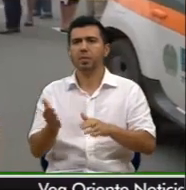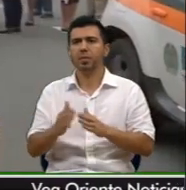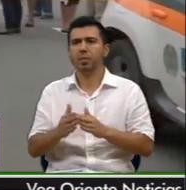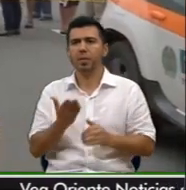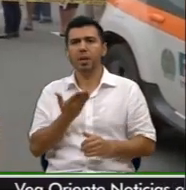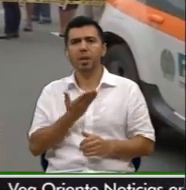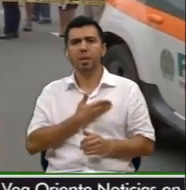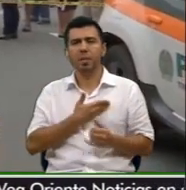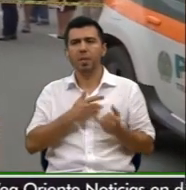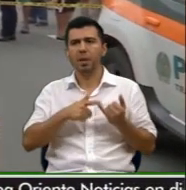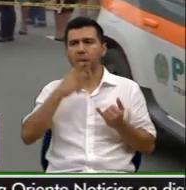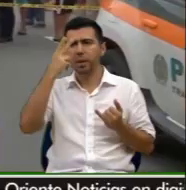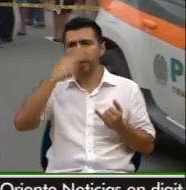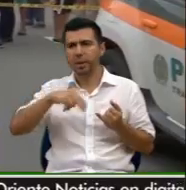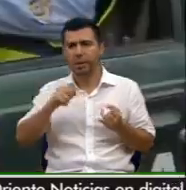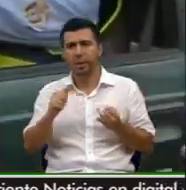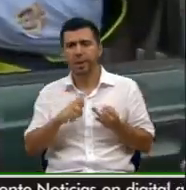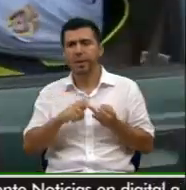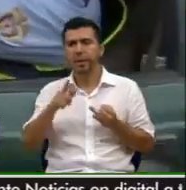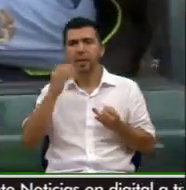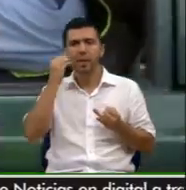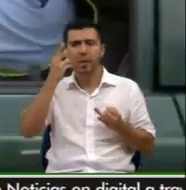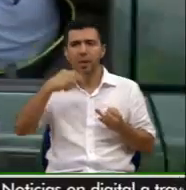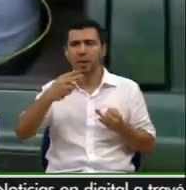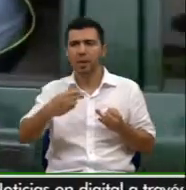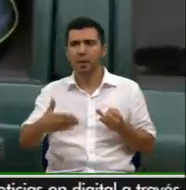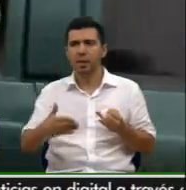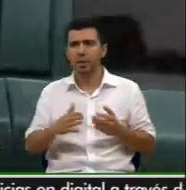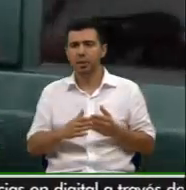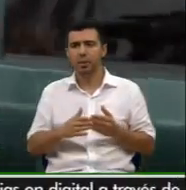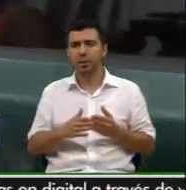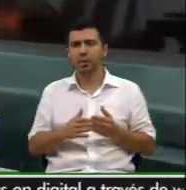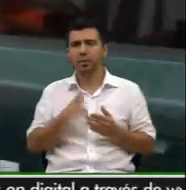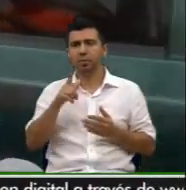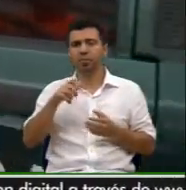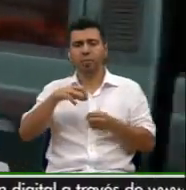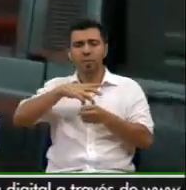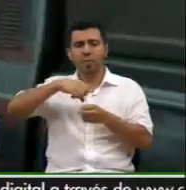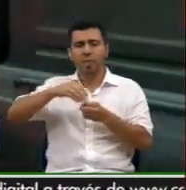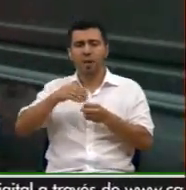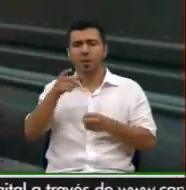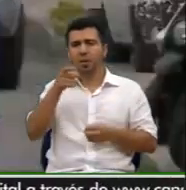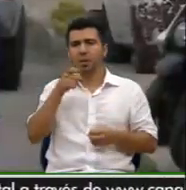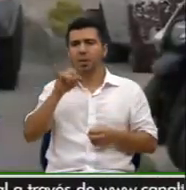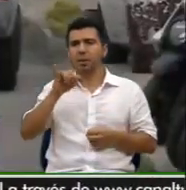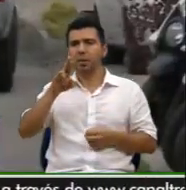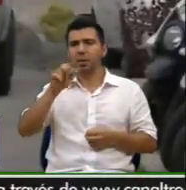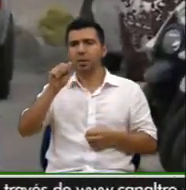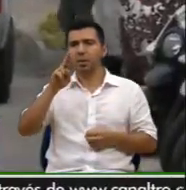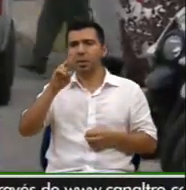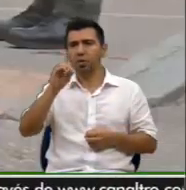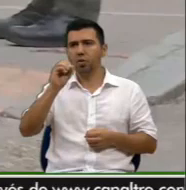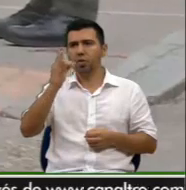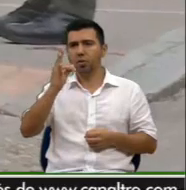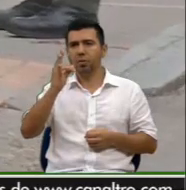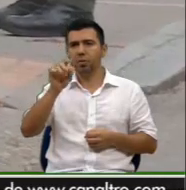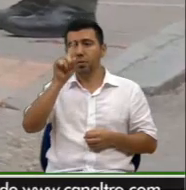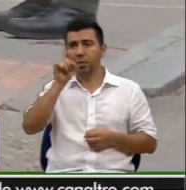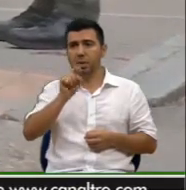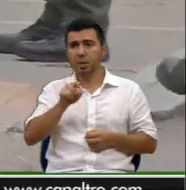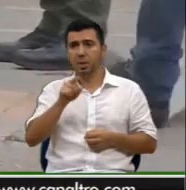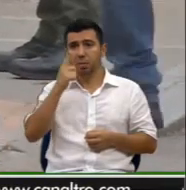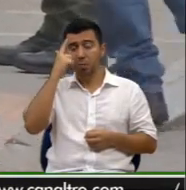madre hija y Nieto en la calle 31 con carrera quinta en el barrio girardot son varias las hipótesis que